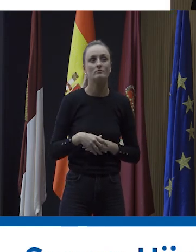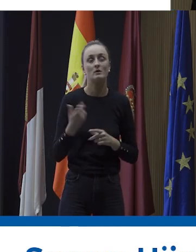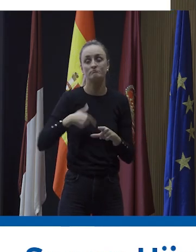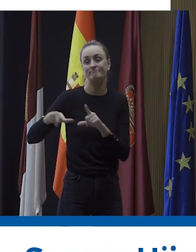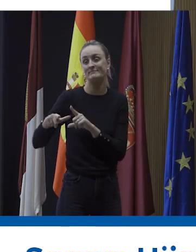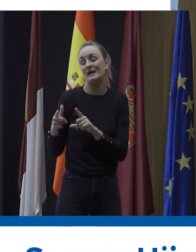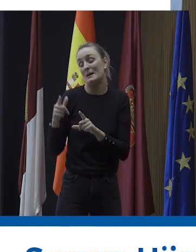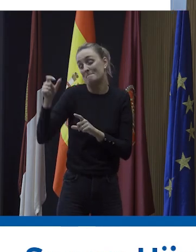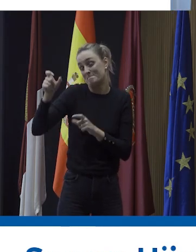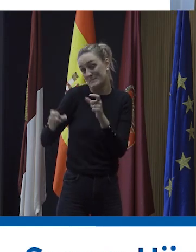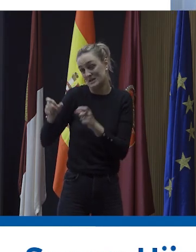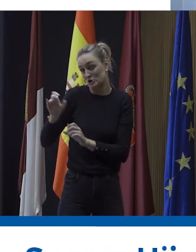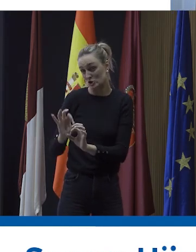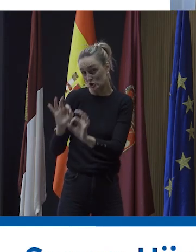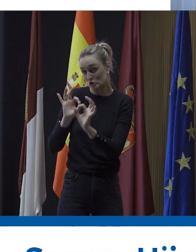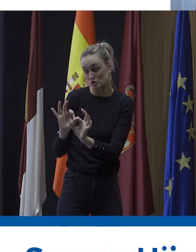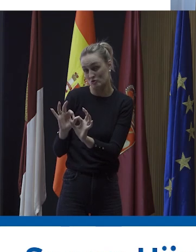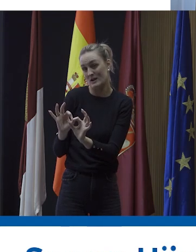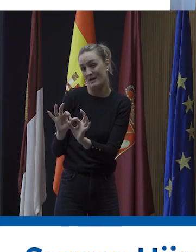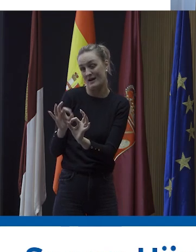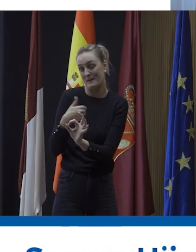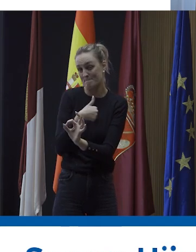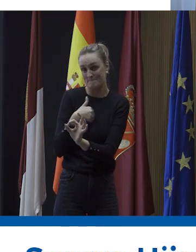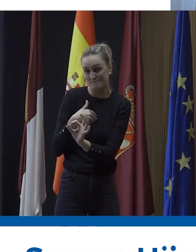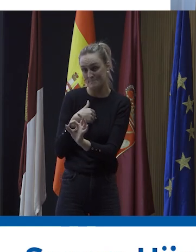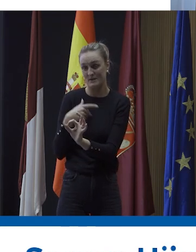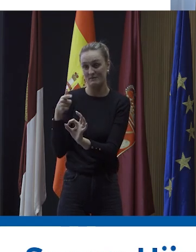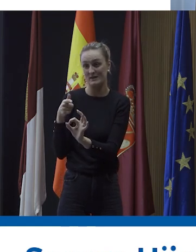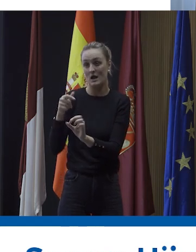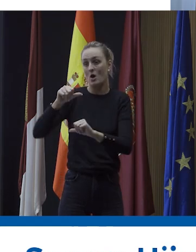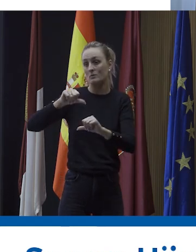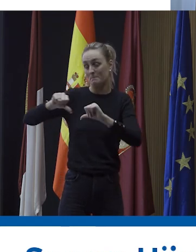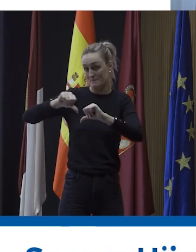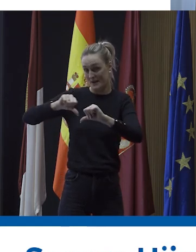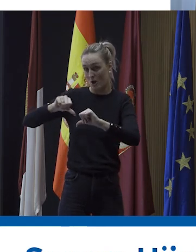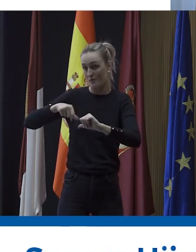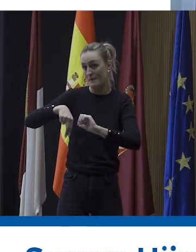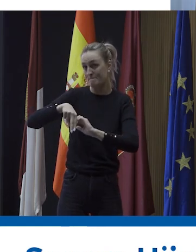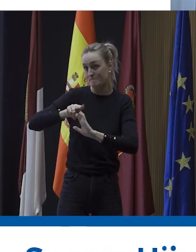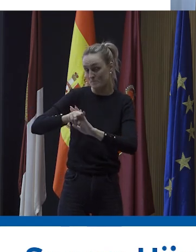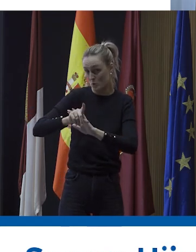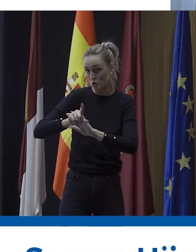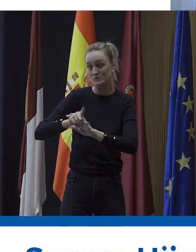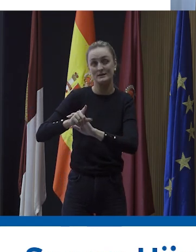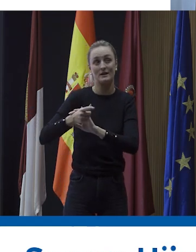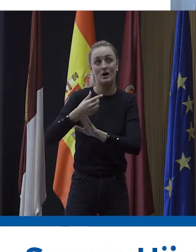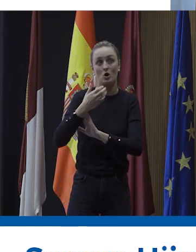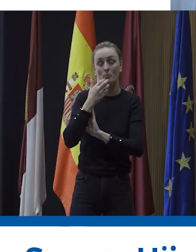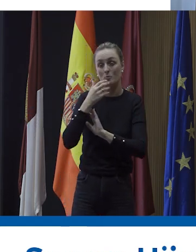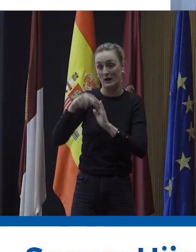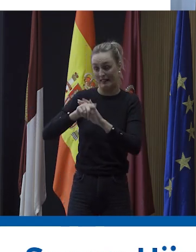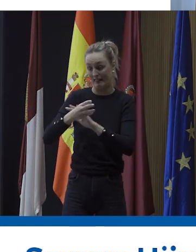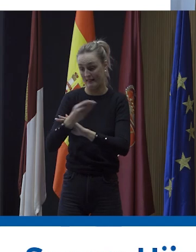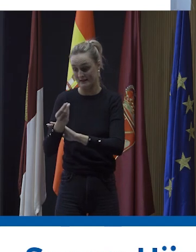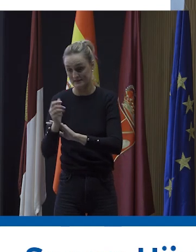de paciente a día de hoy, ¿vale?, es el paciente que está operado de próstata, ¿vale? Como resecan, se quita esta